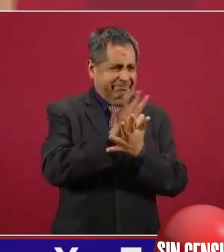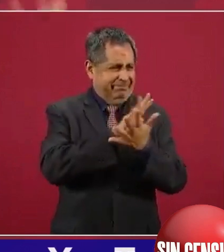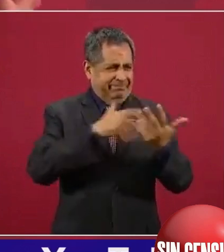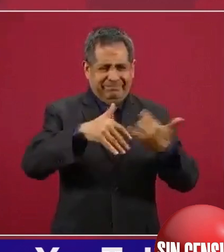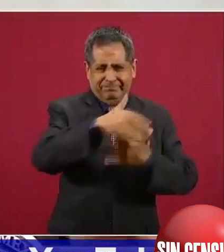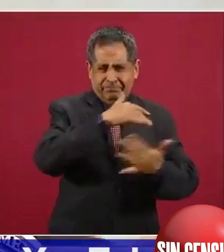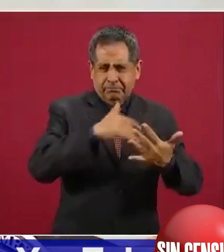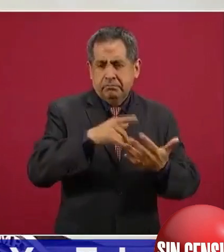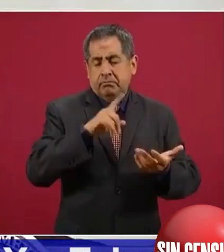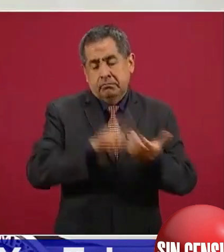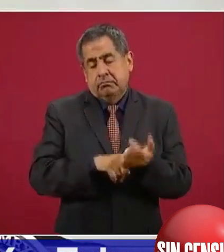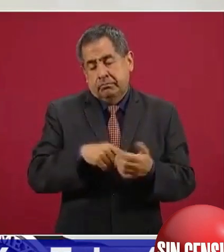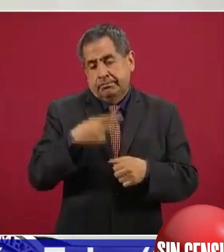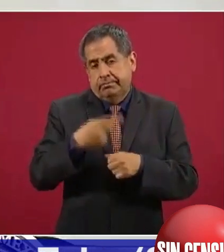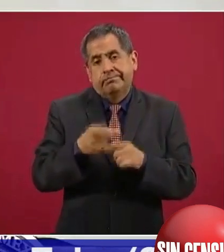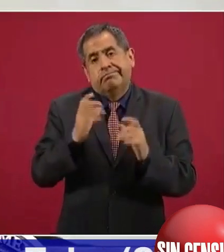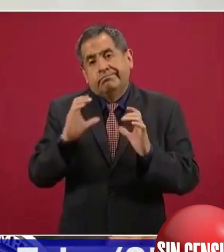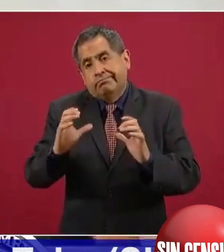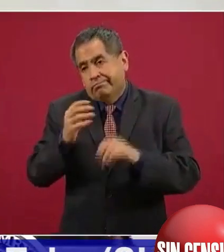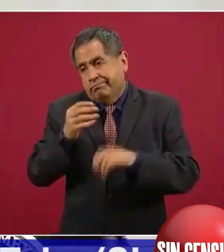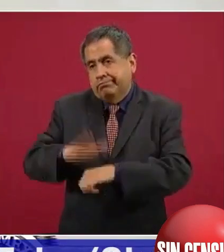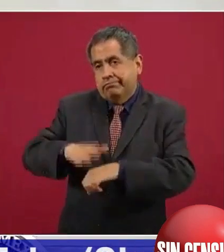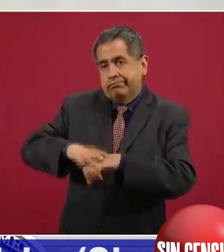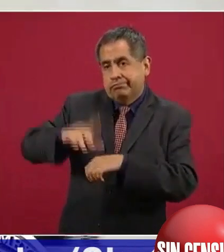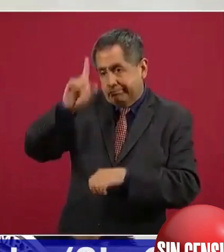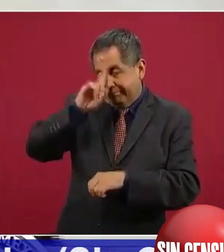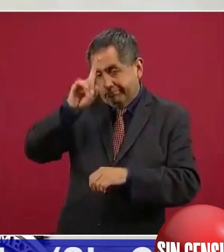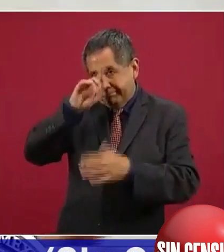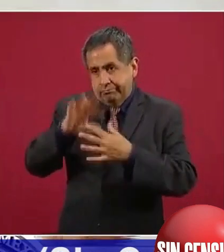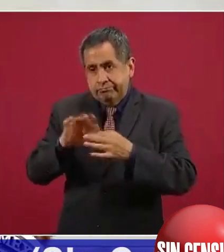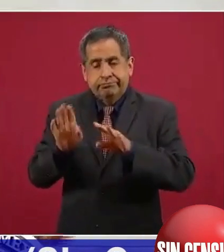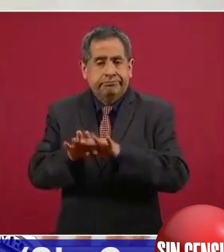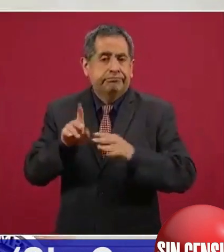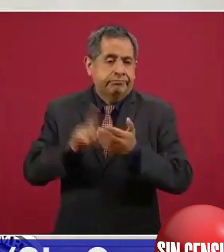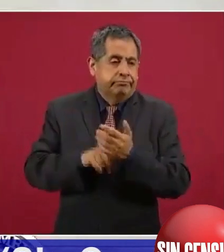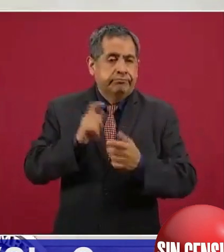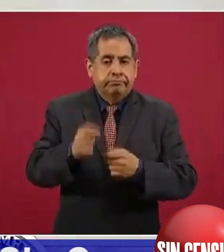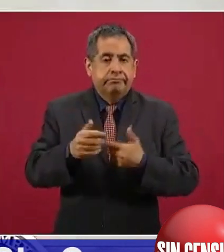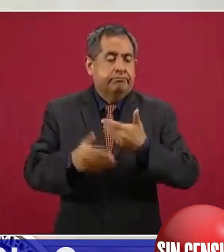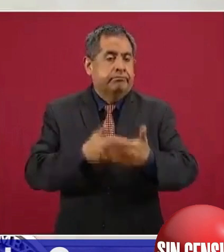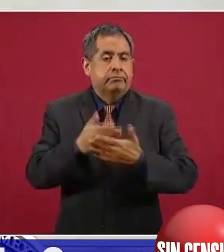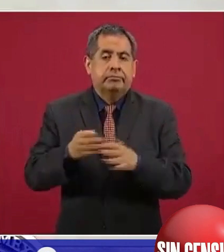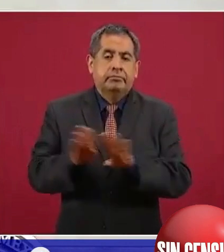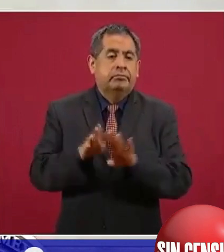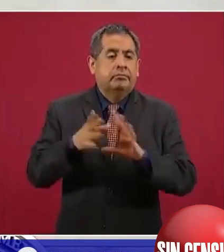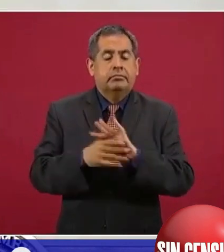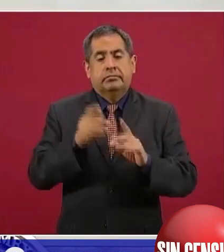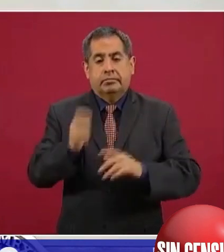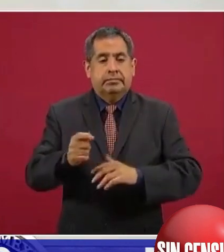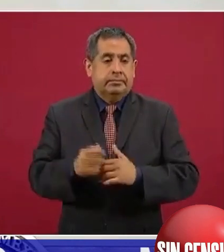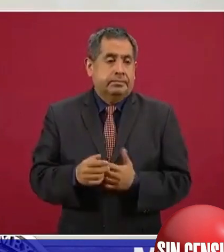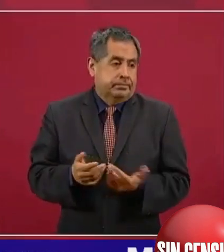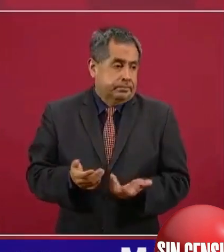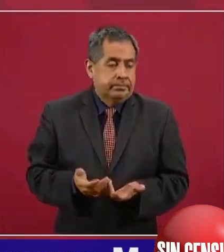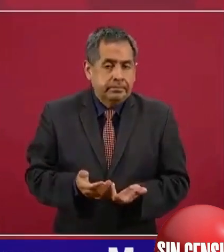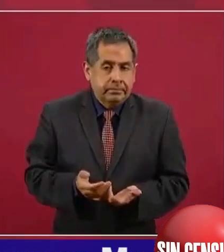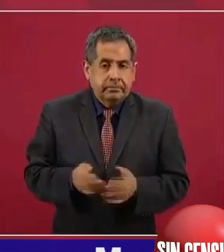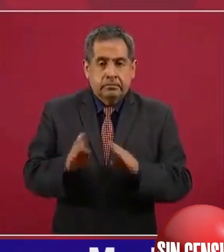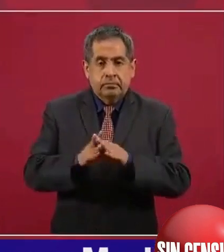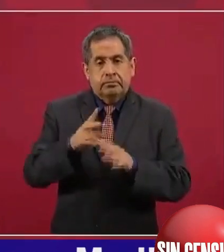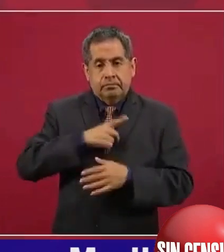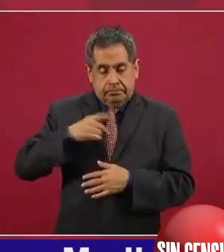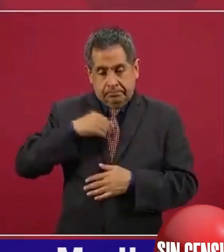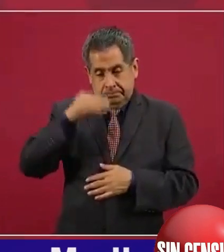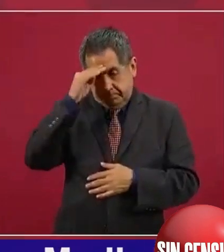la complejidad del manejo de la epidemia es los eventos que pueden tener un significado tan trascendente, y hay que